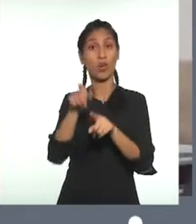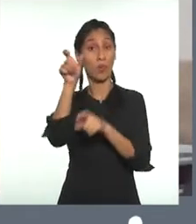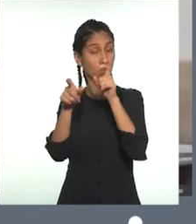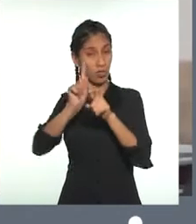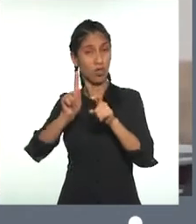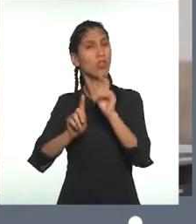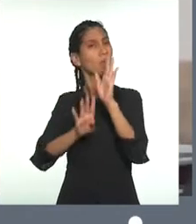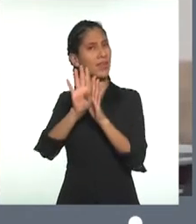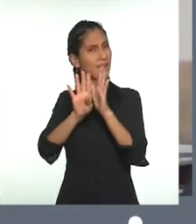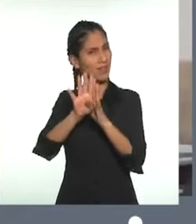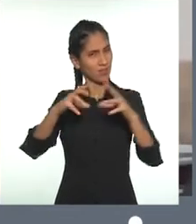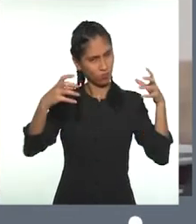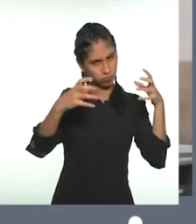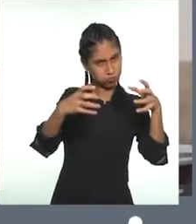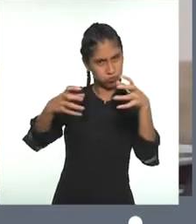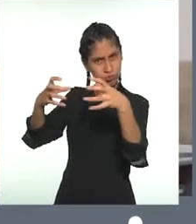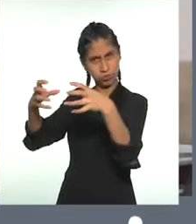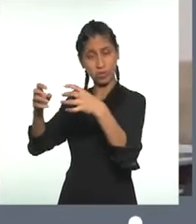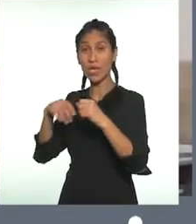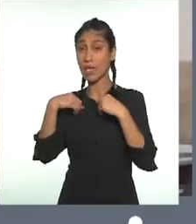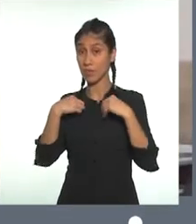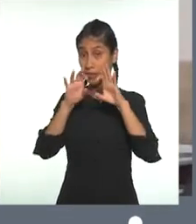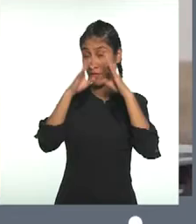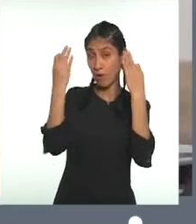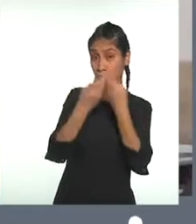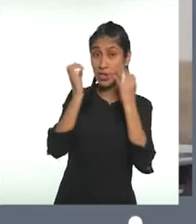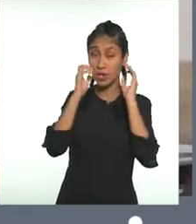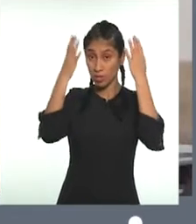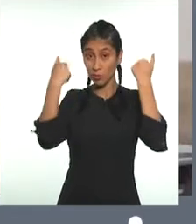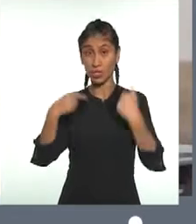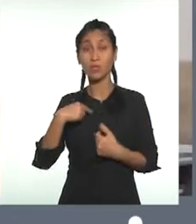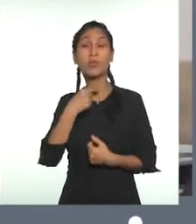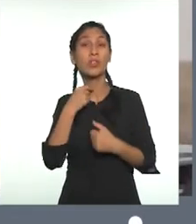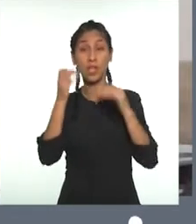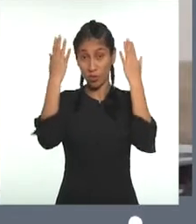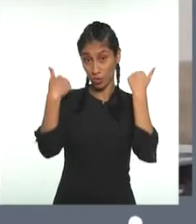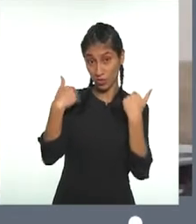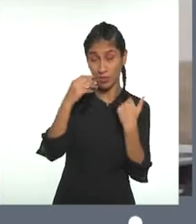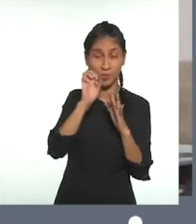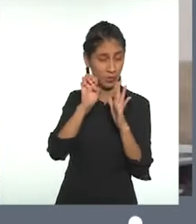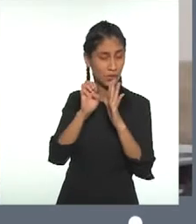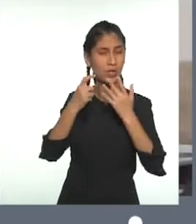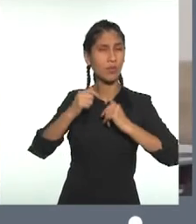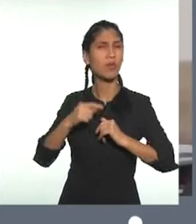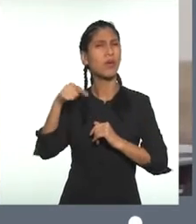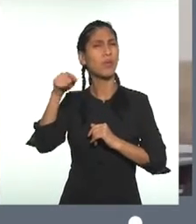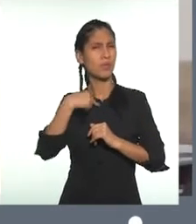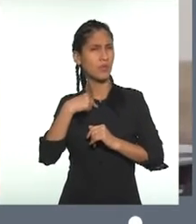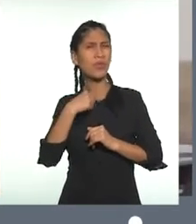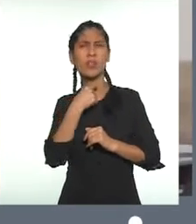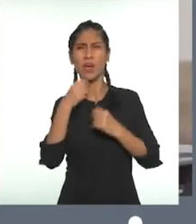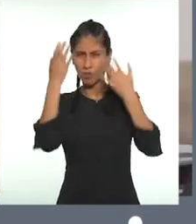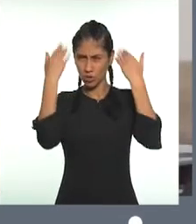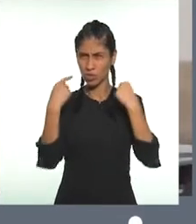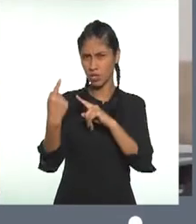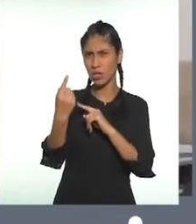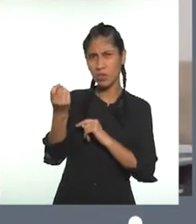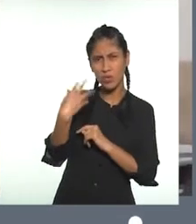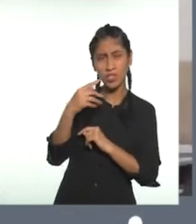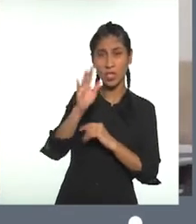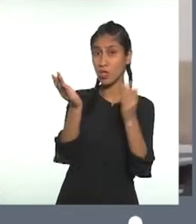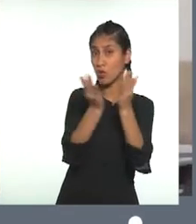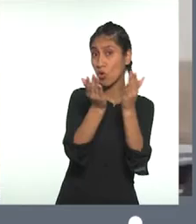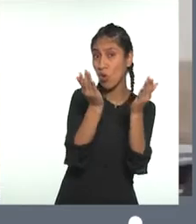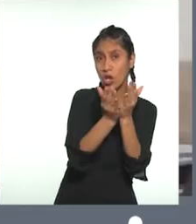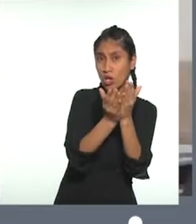como sociedad. Las mujeres en mi familia, mis abuelitas, por ejemplo, les ha costado mucho terminar la